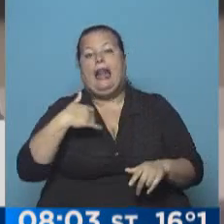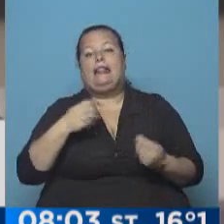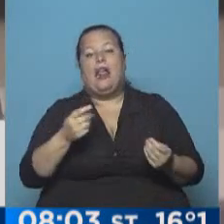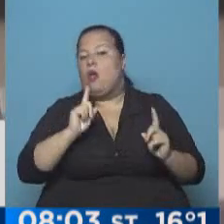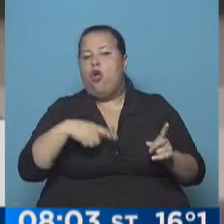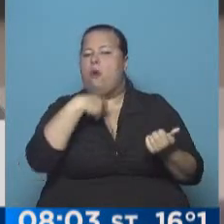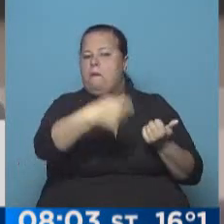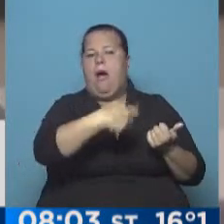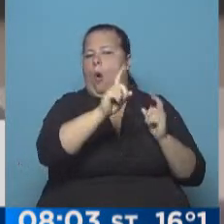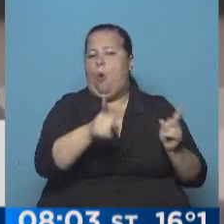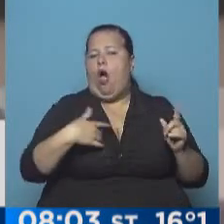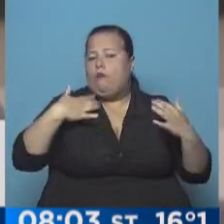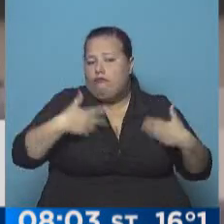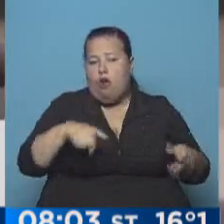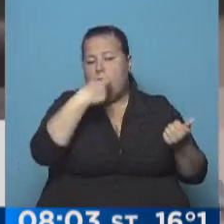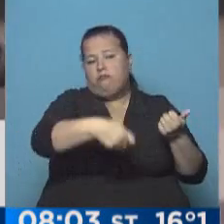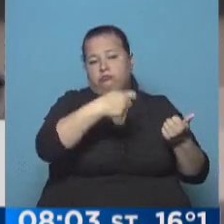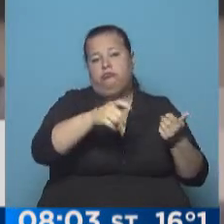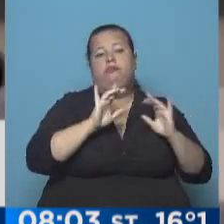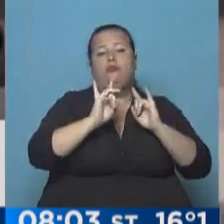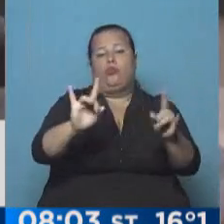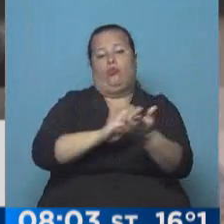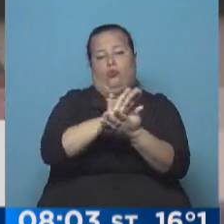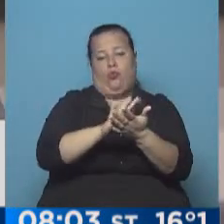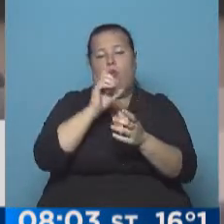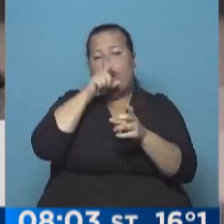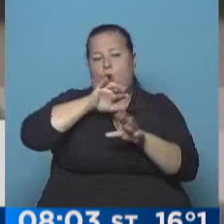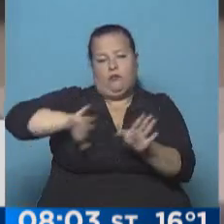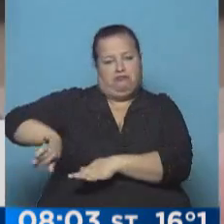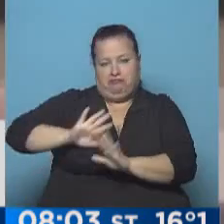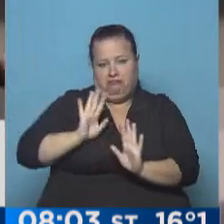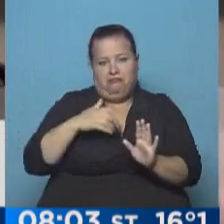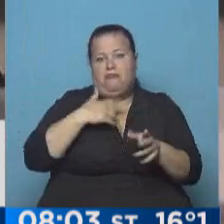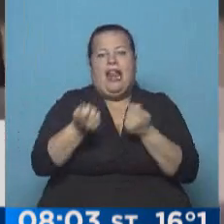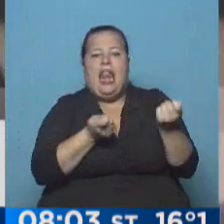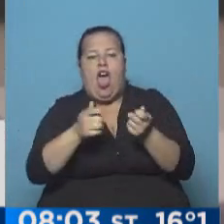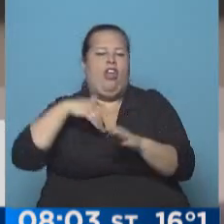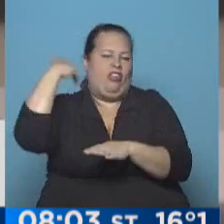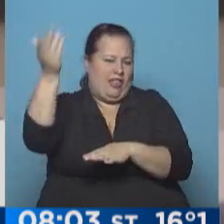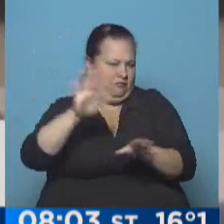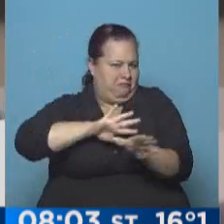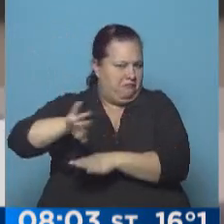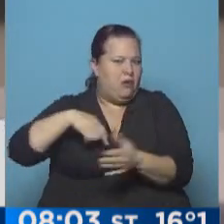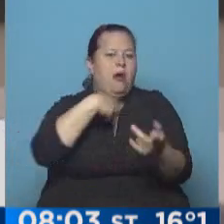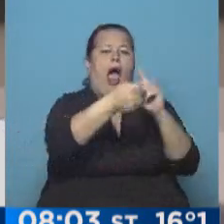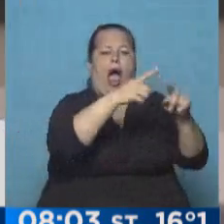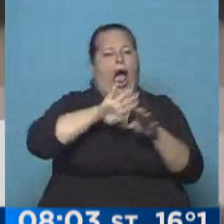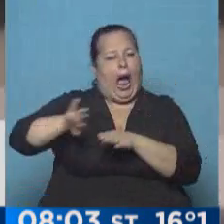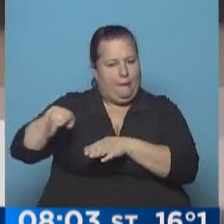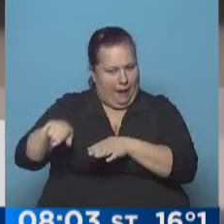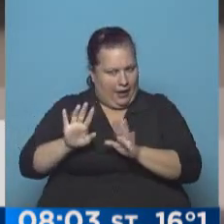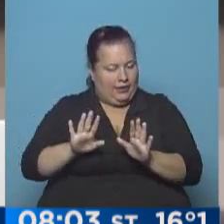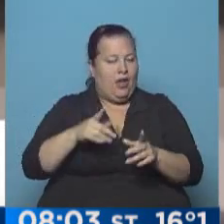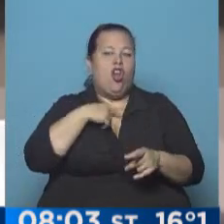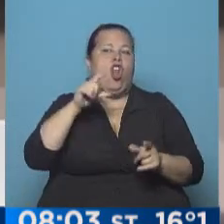seguir pagando normalmente a los bonistas y dejar el tema de los fondos buitres de lado o por lo menos negociar lo al margen del acuerdo política